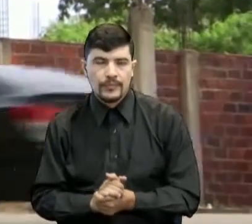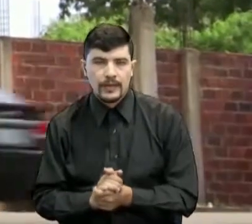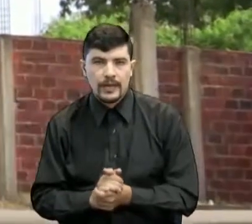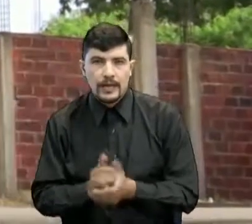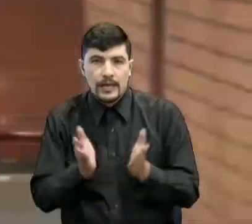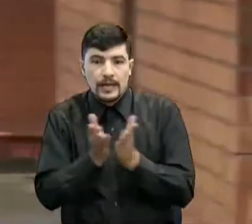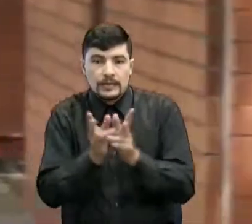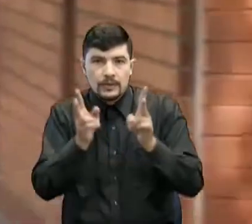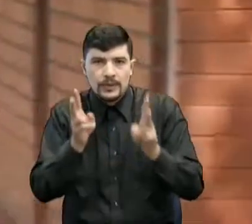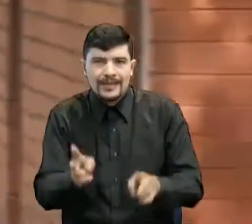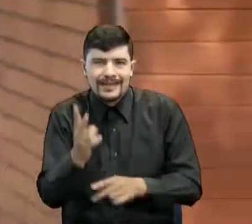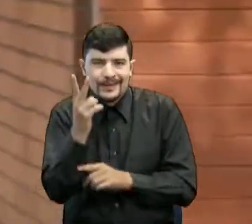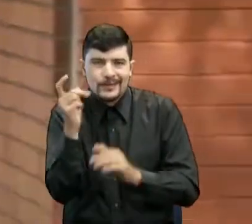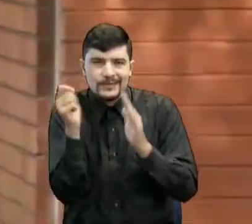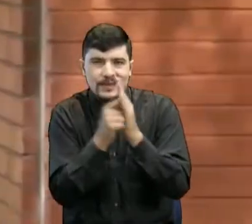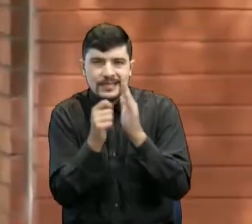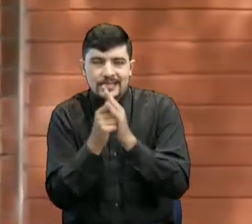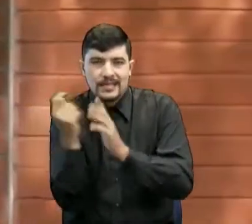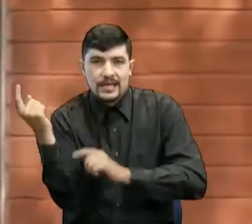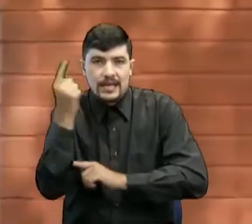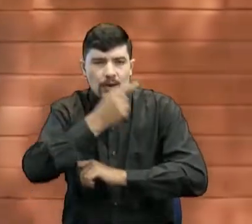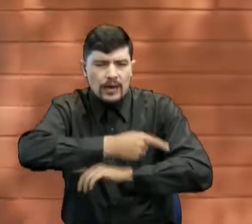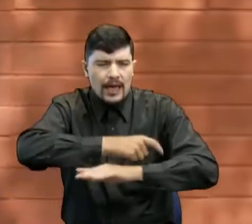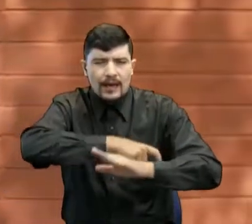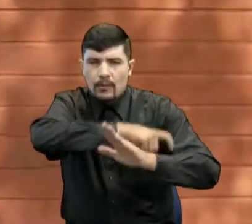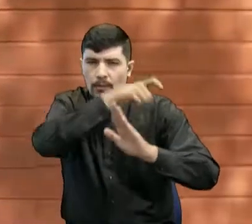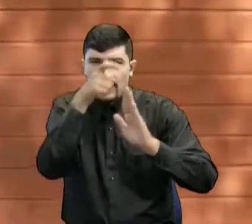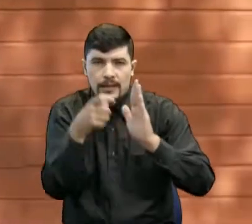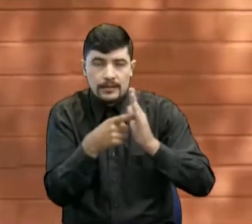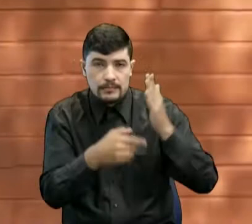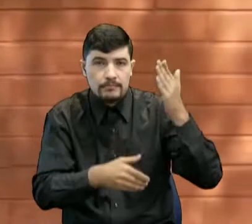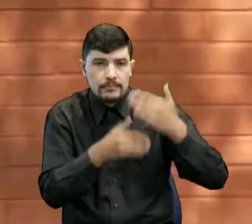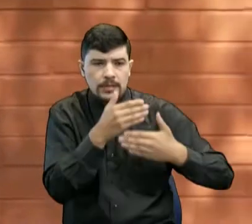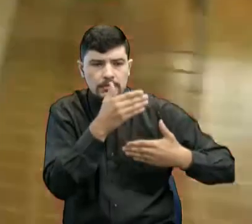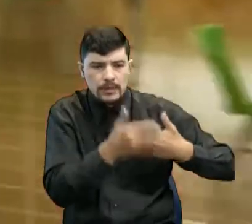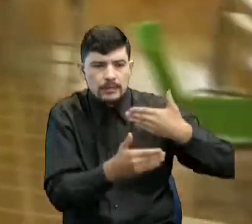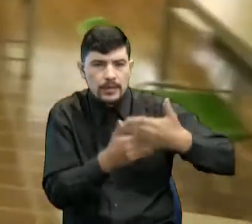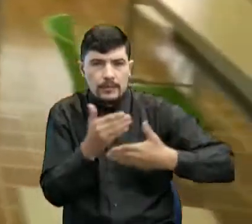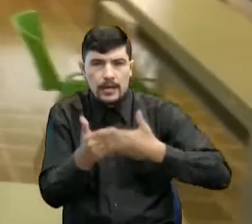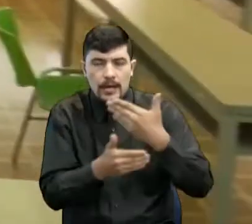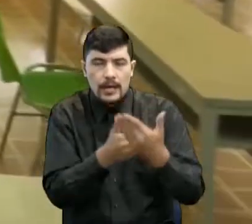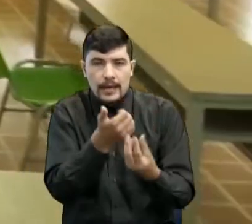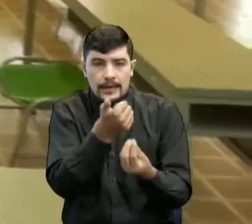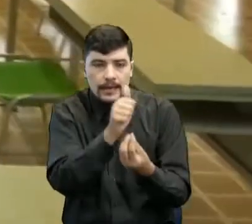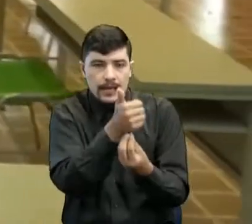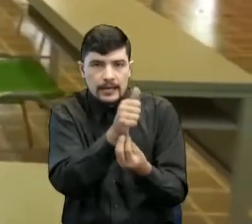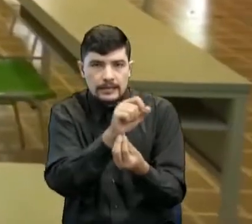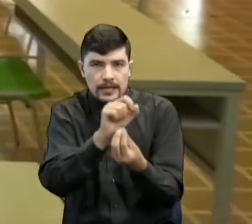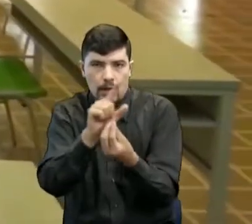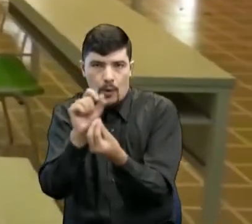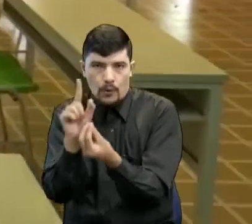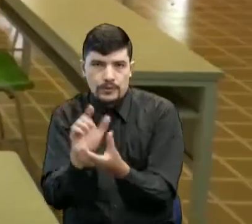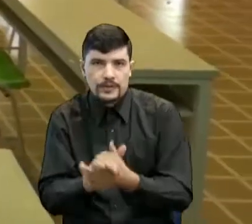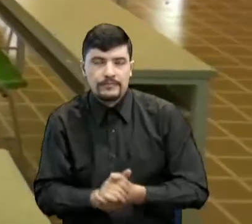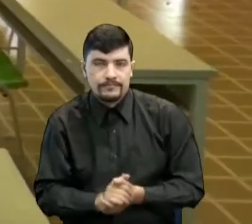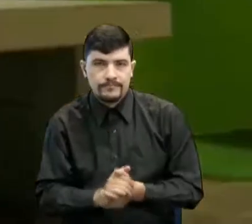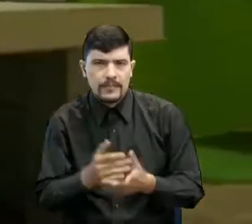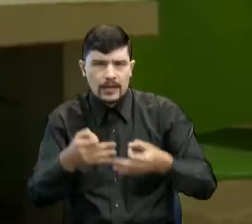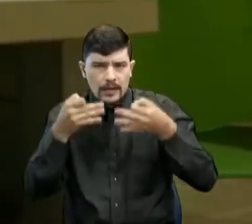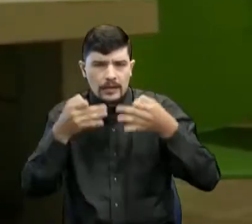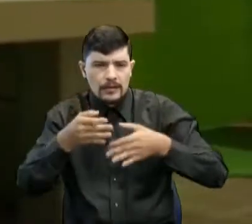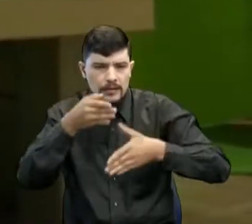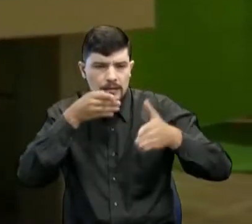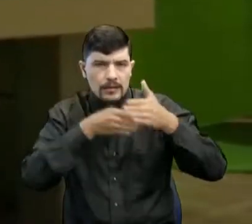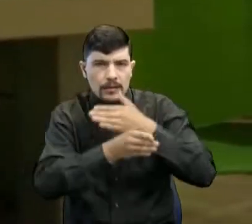dos veces a la semana en una jornada completa y se comenzará de forma gradual con los grados décimo y once, cumpliendo con el aforo no mayor